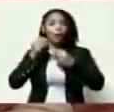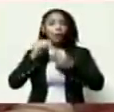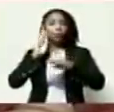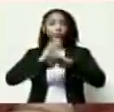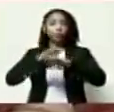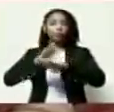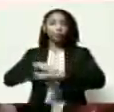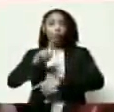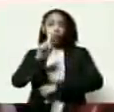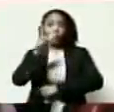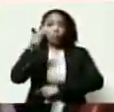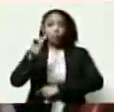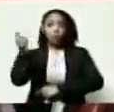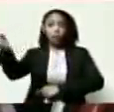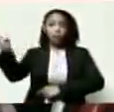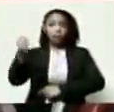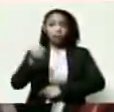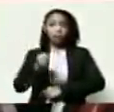una persona.